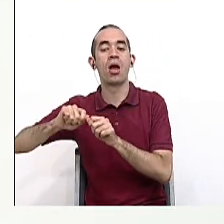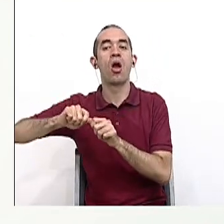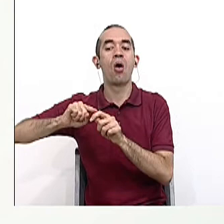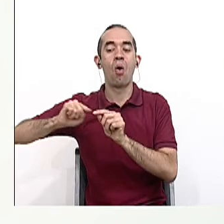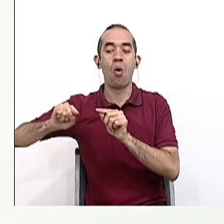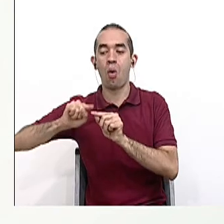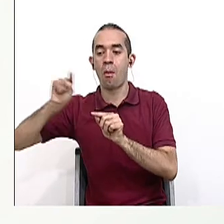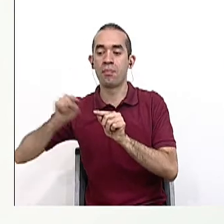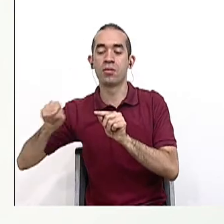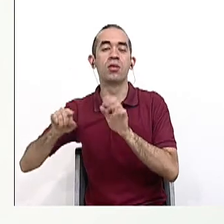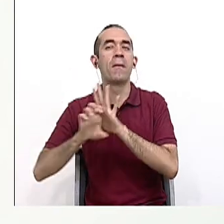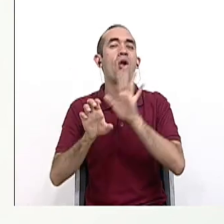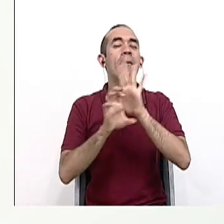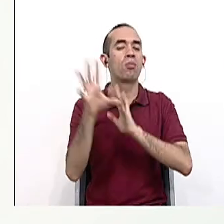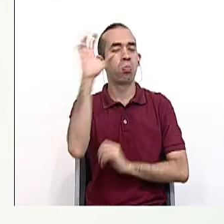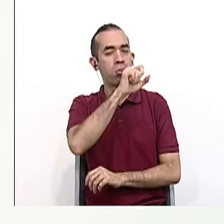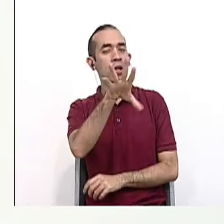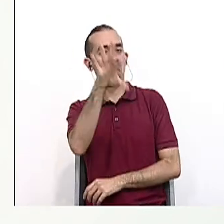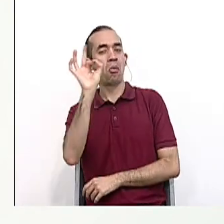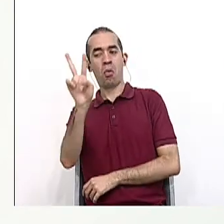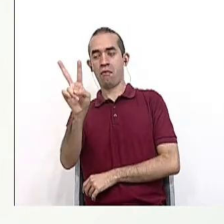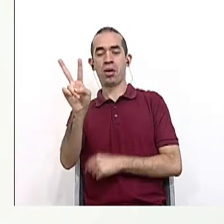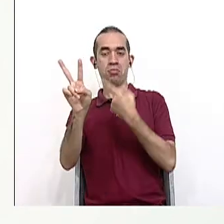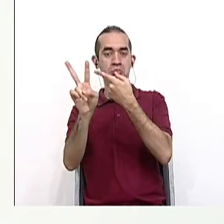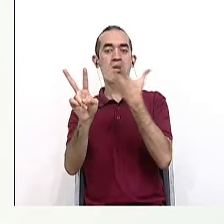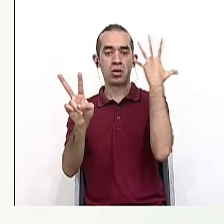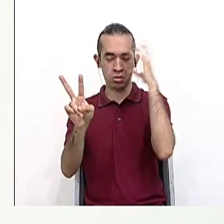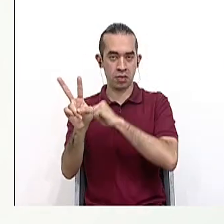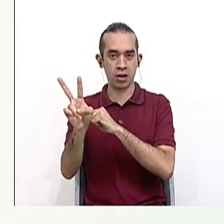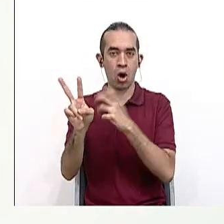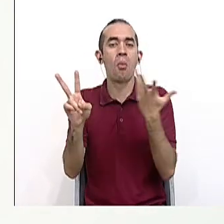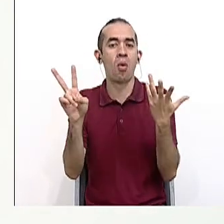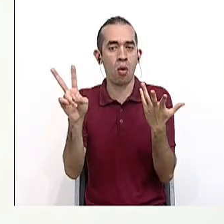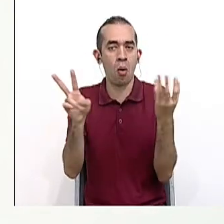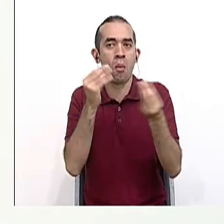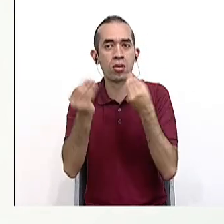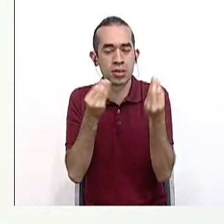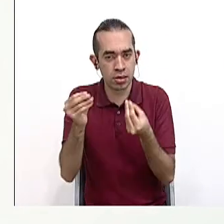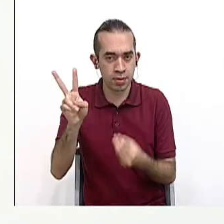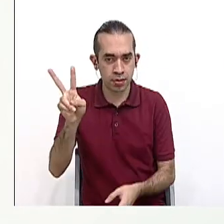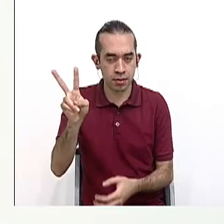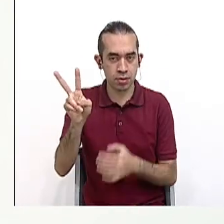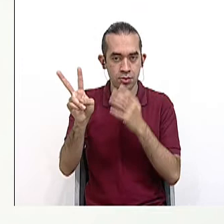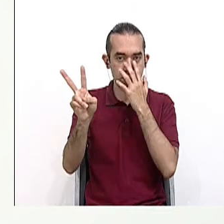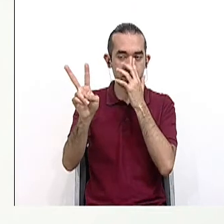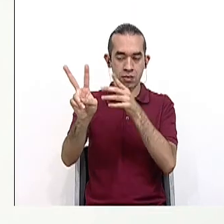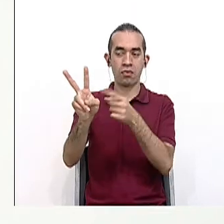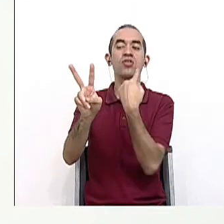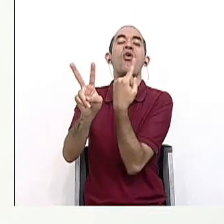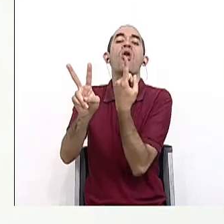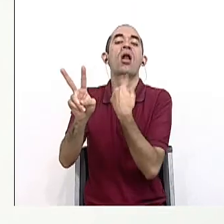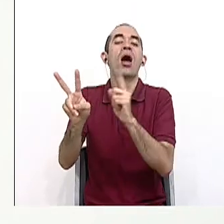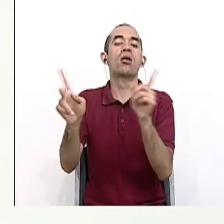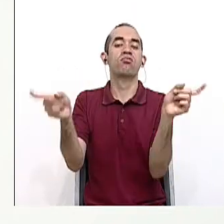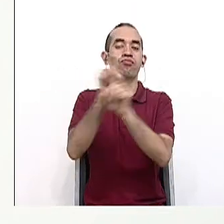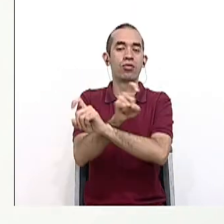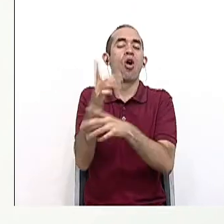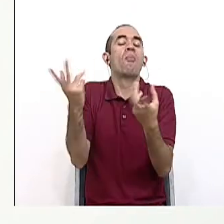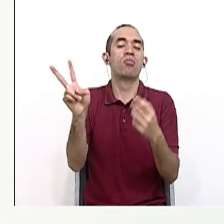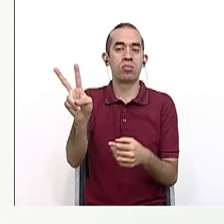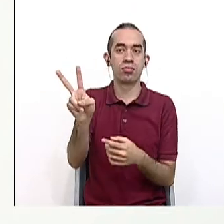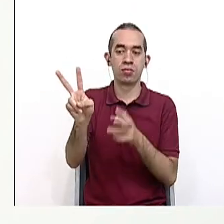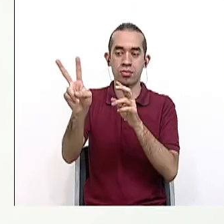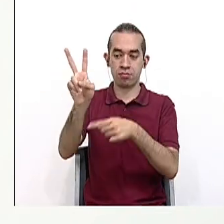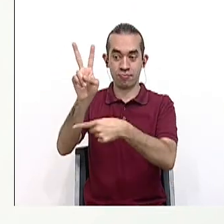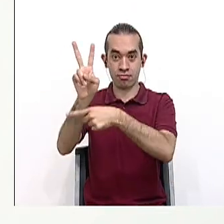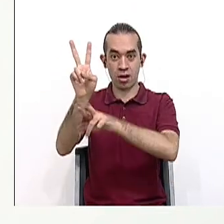calcular V, por ejemplo? La diferencia de potencial con esa fórmula. Si quiero despejar esa V, veamos que la R